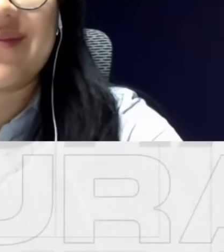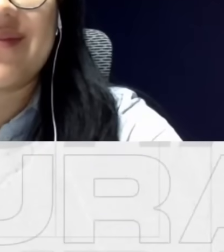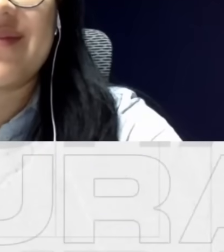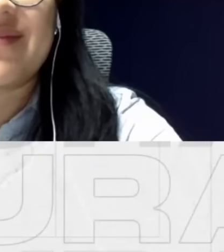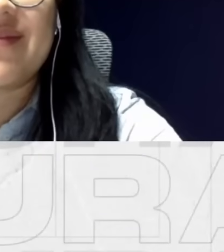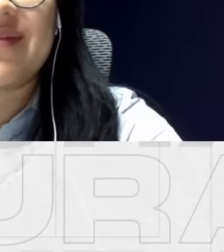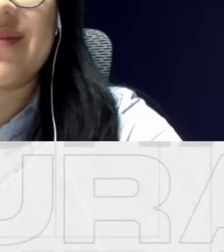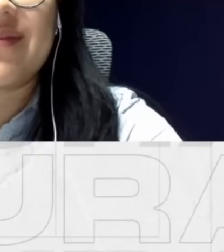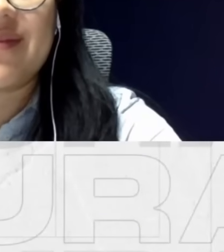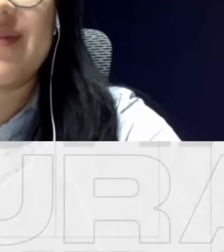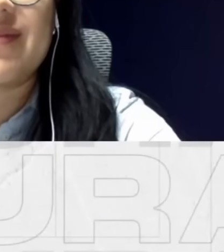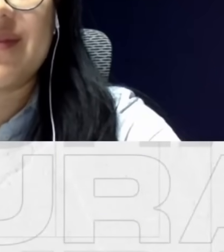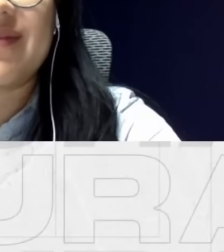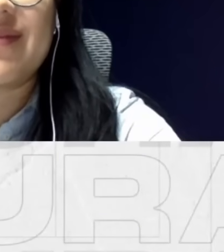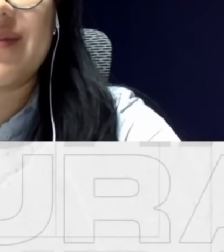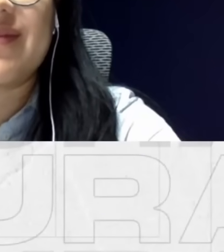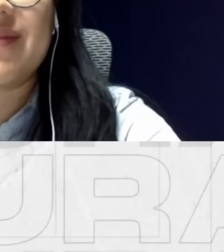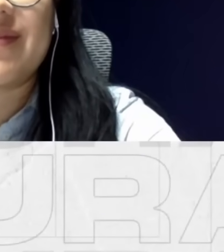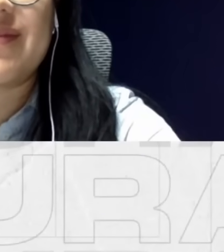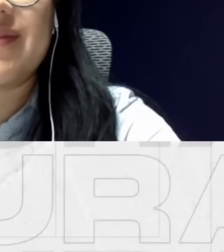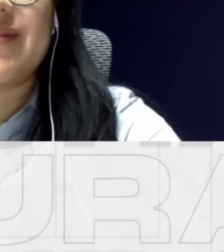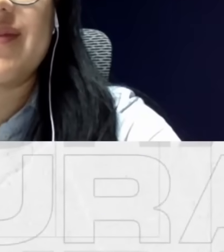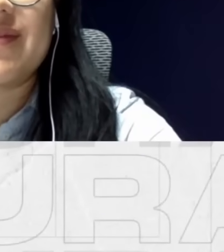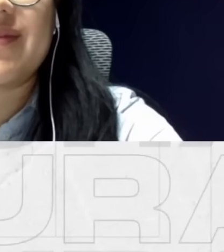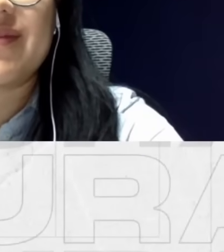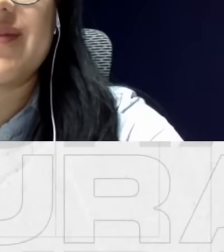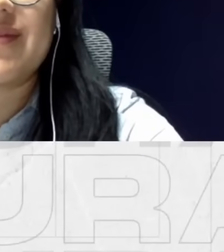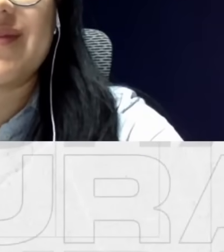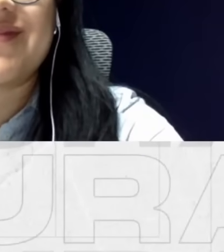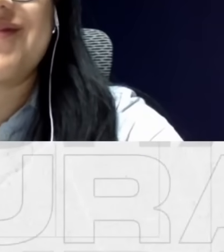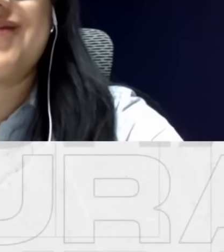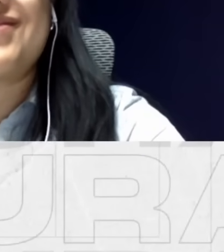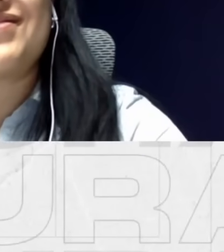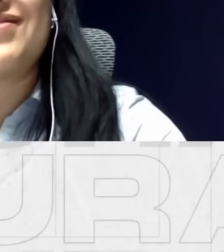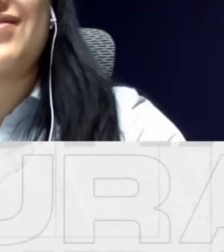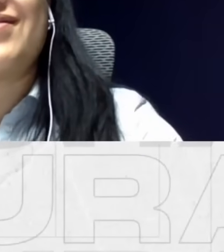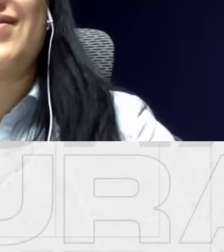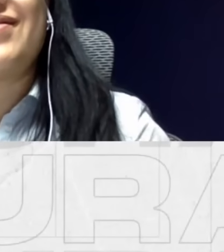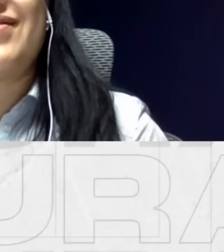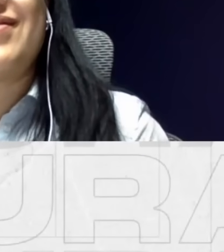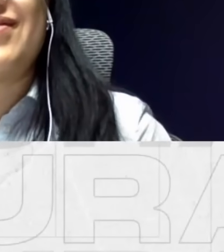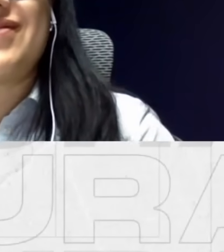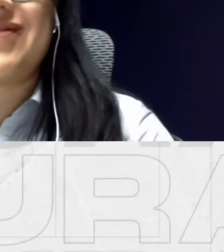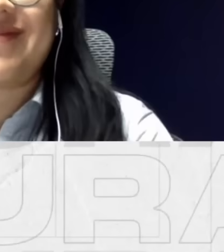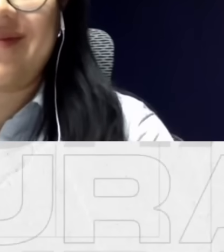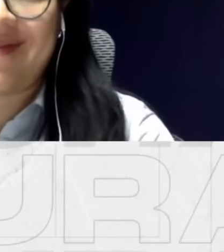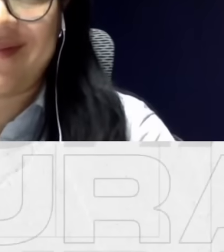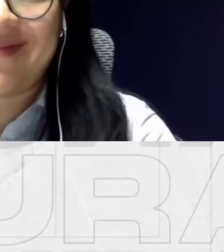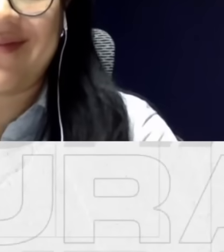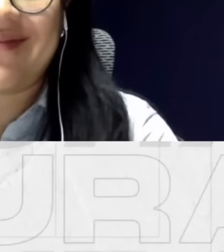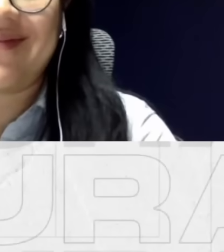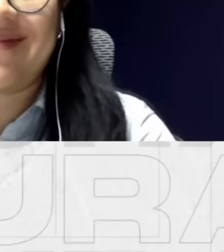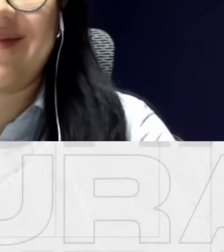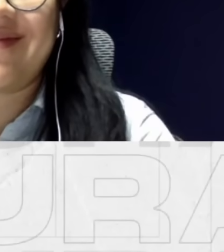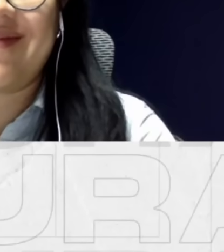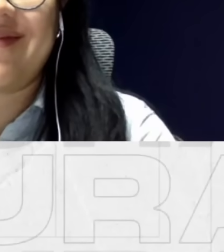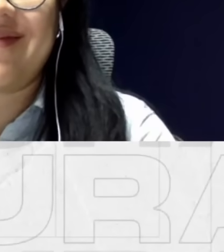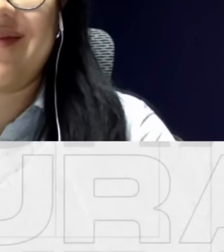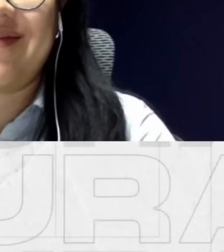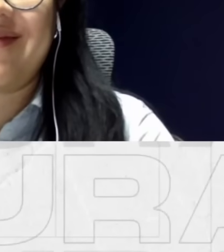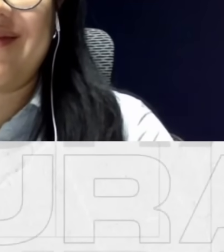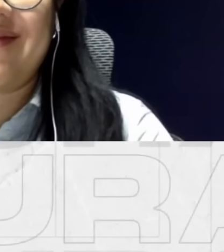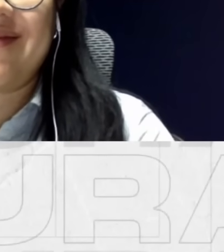Vadillo, director de la revista Contralínea, quien seguramente ya está listo para entrarle a hablar sin censura mañana en esta